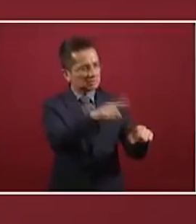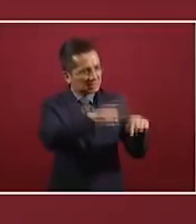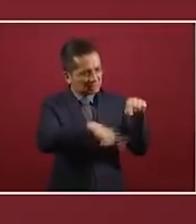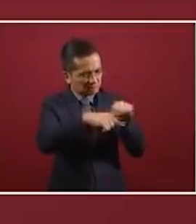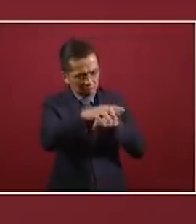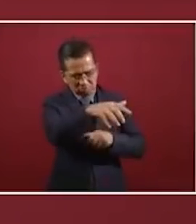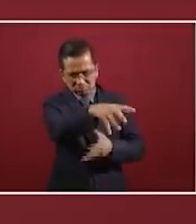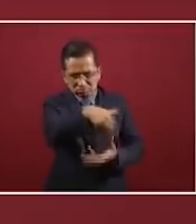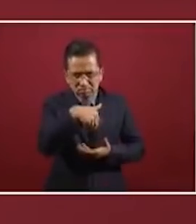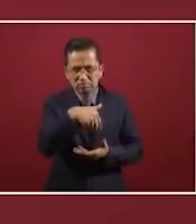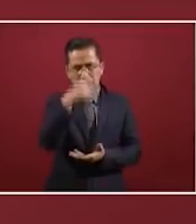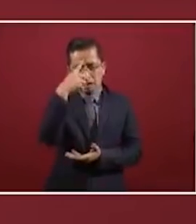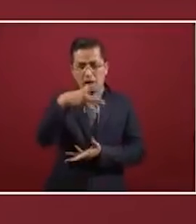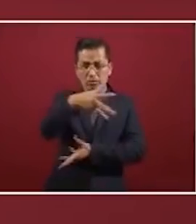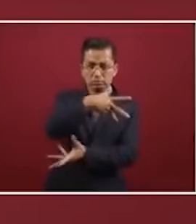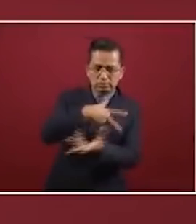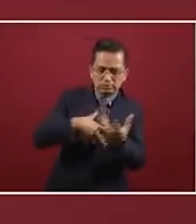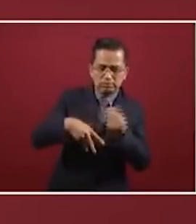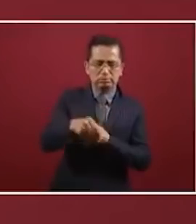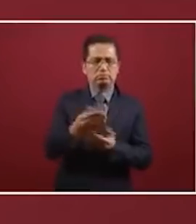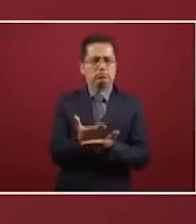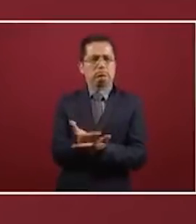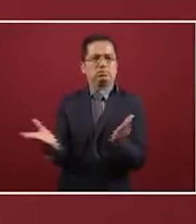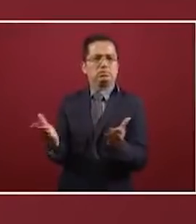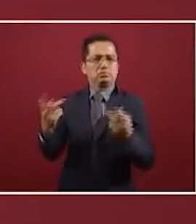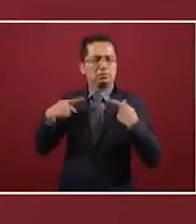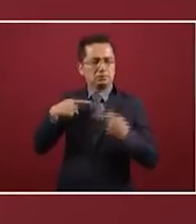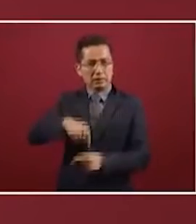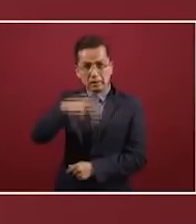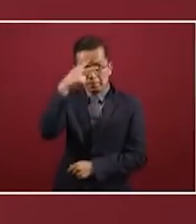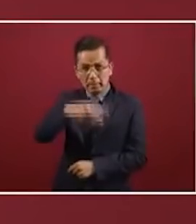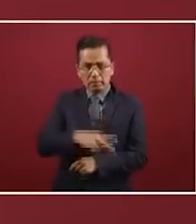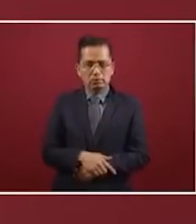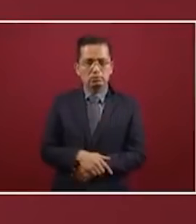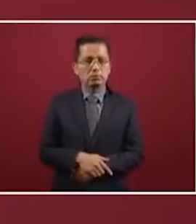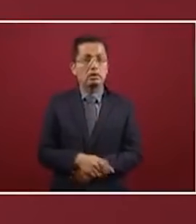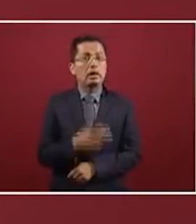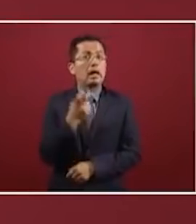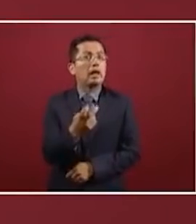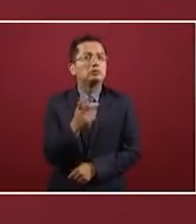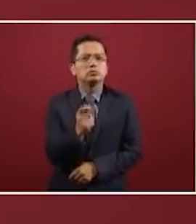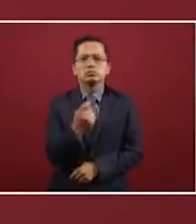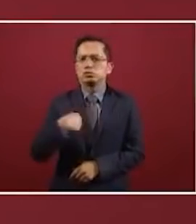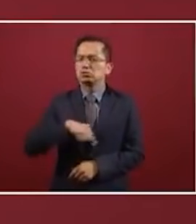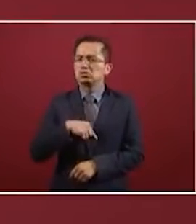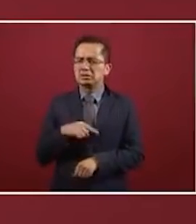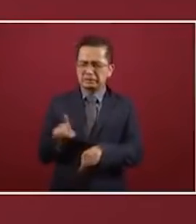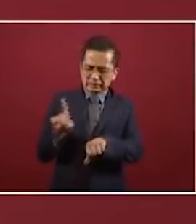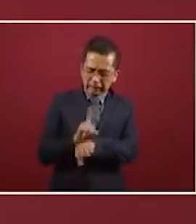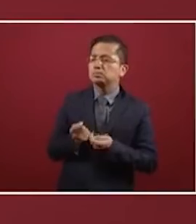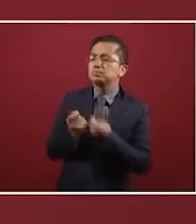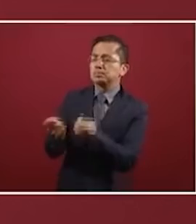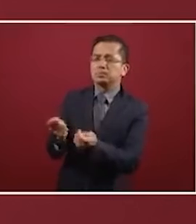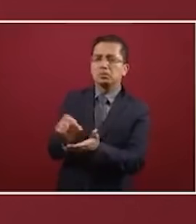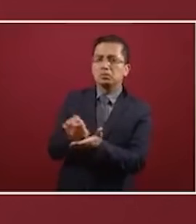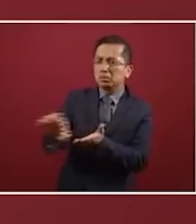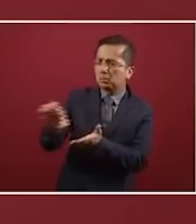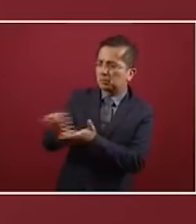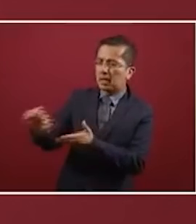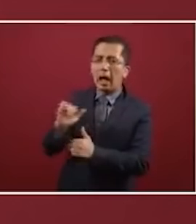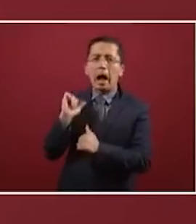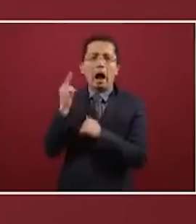del uso del poder para beneficios económicos personales y facciosos los mismos vicios